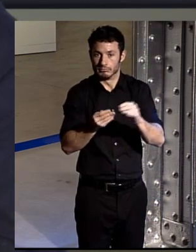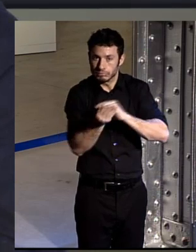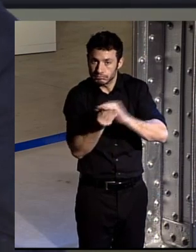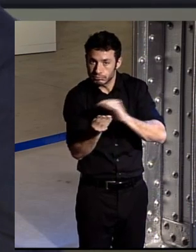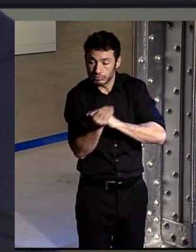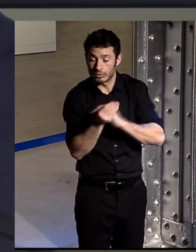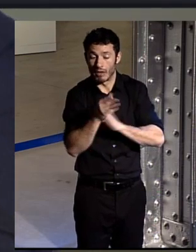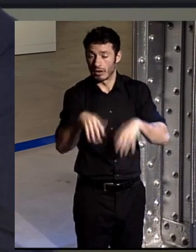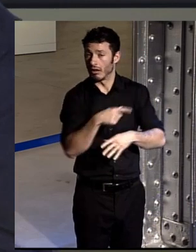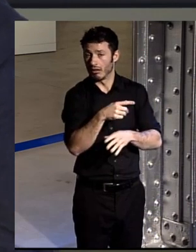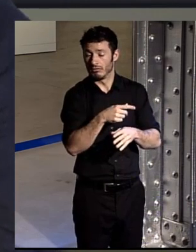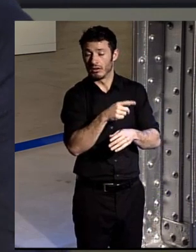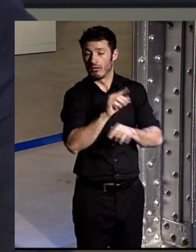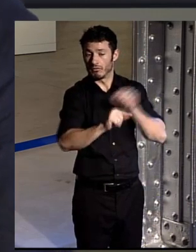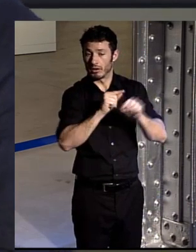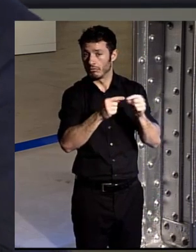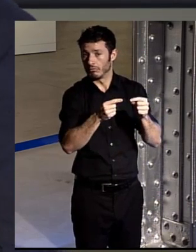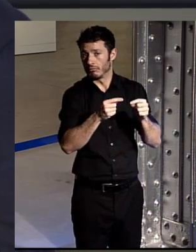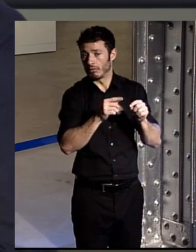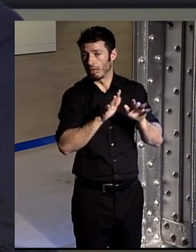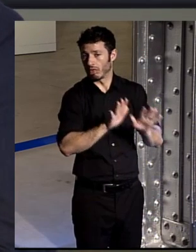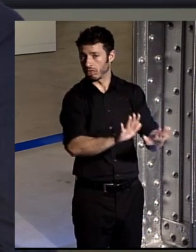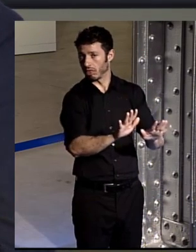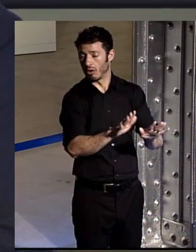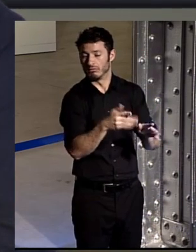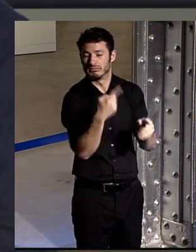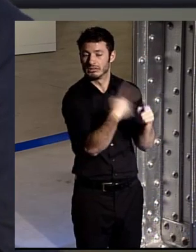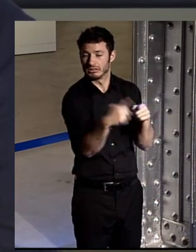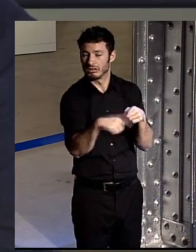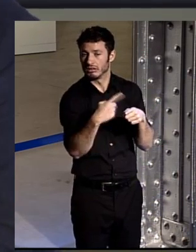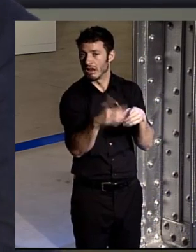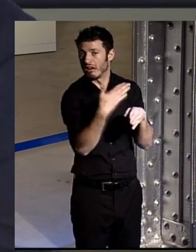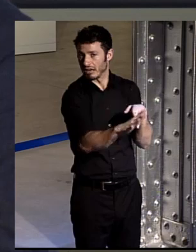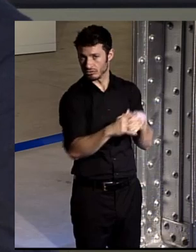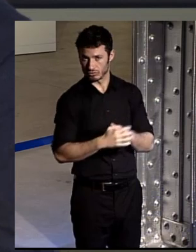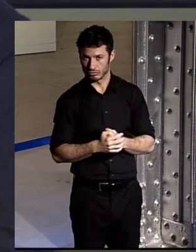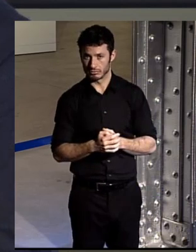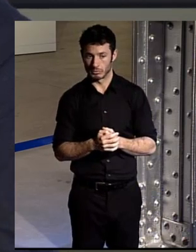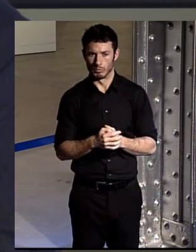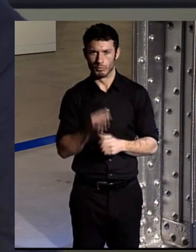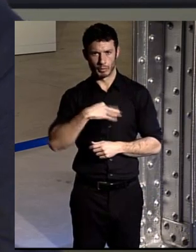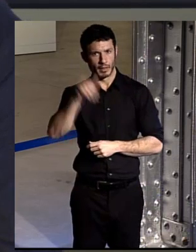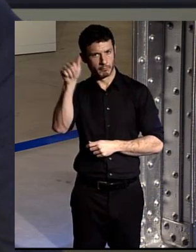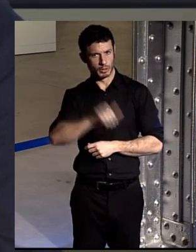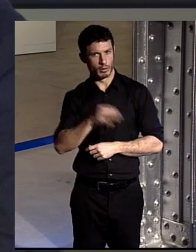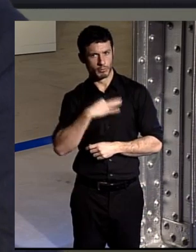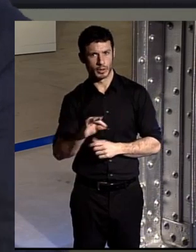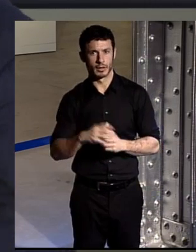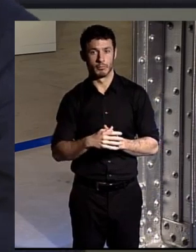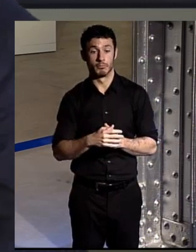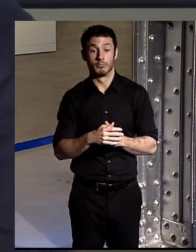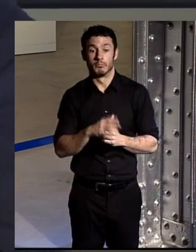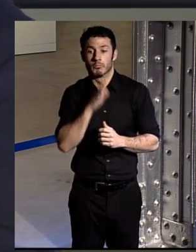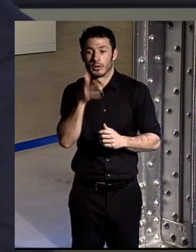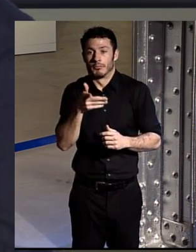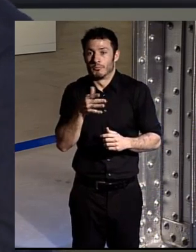virus inactivos o restos de genoma, etcétera, ¿no? Pero bueno, te puede dar para una película porque sí, efectivamente podríamos encontrar virus